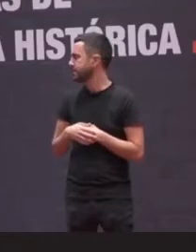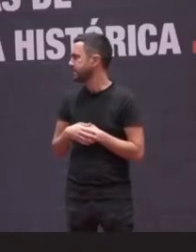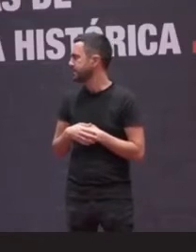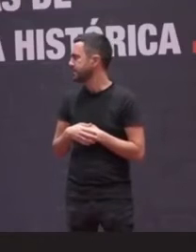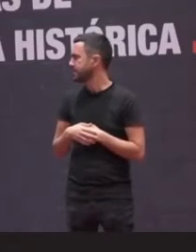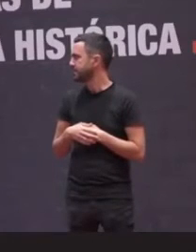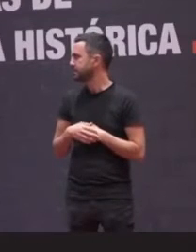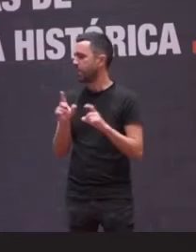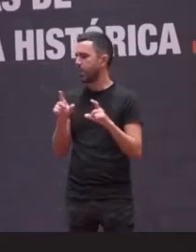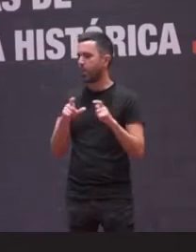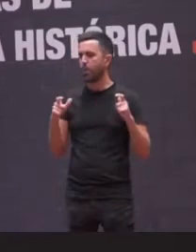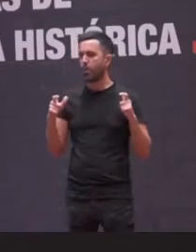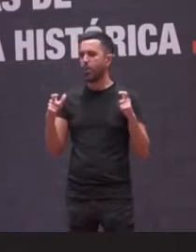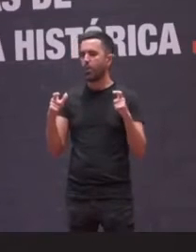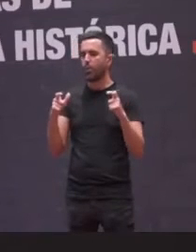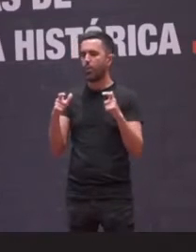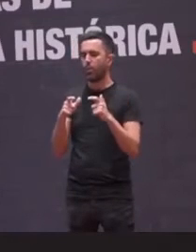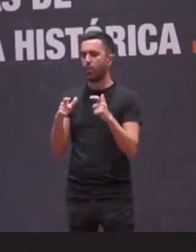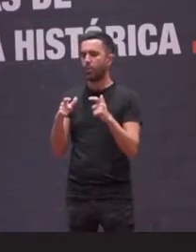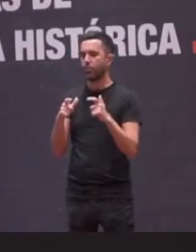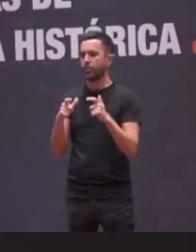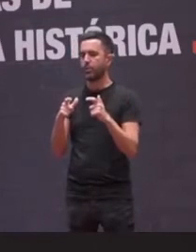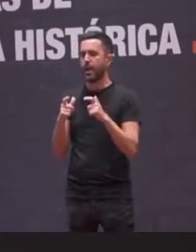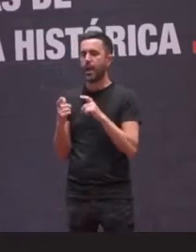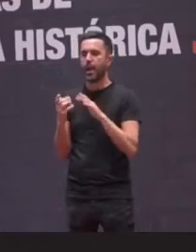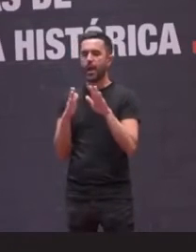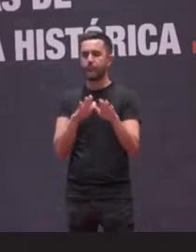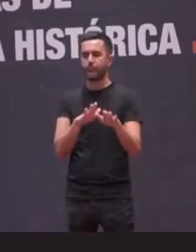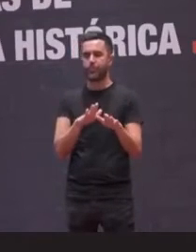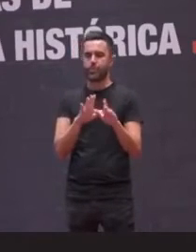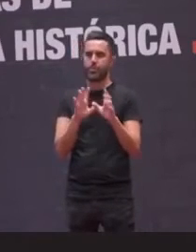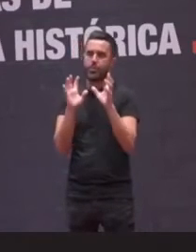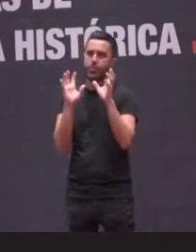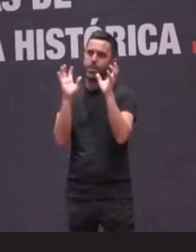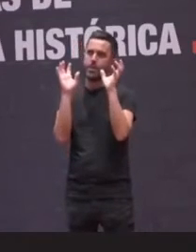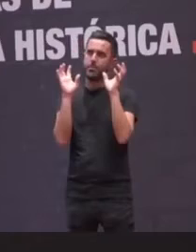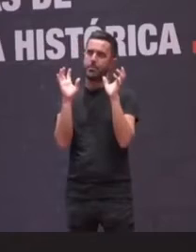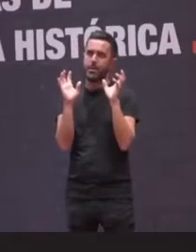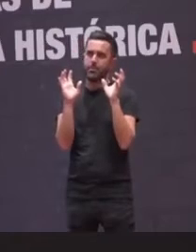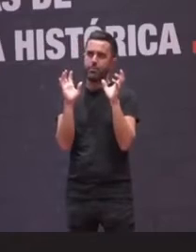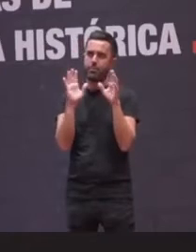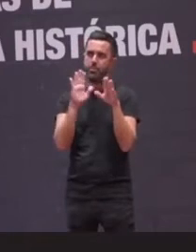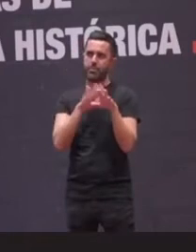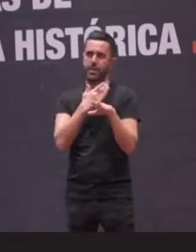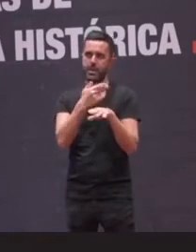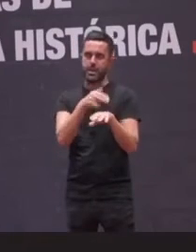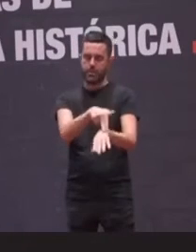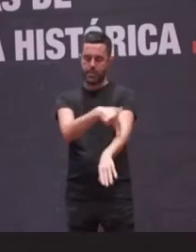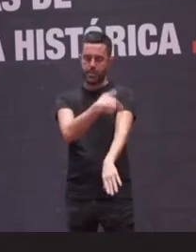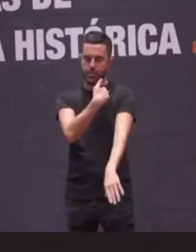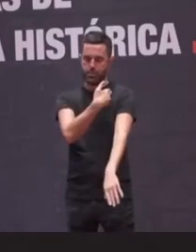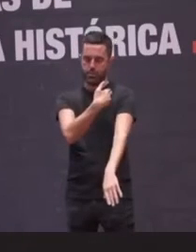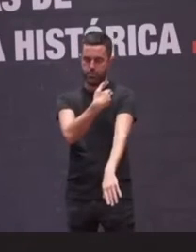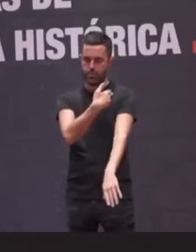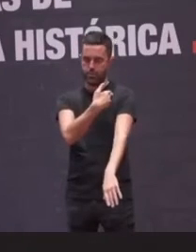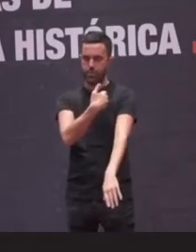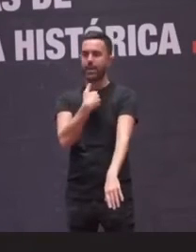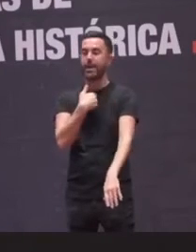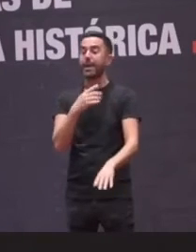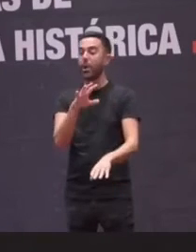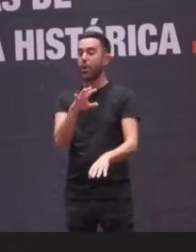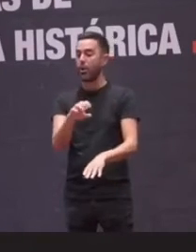a Junta pro paso del caudillo. E lo compra para donarlo al